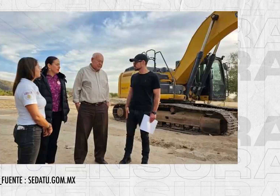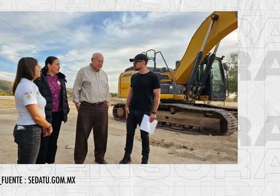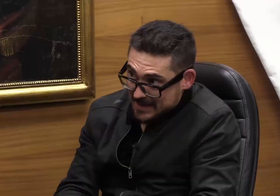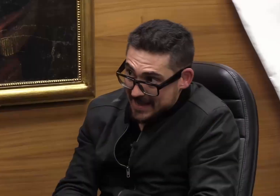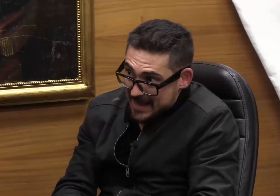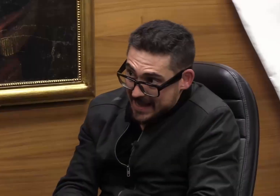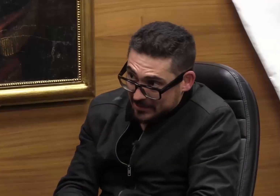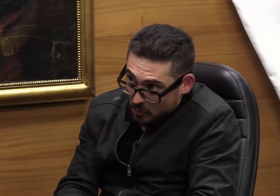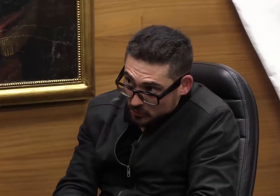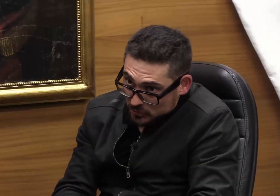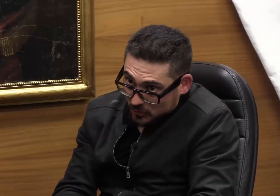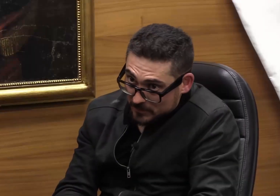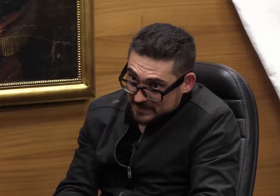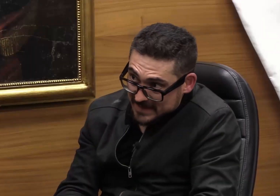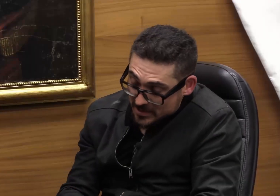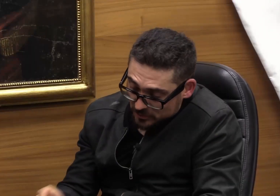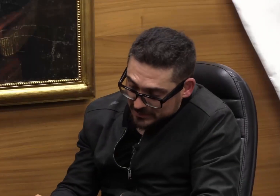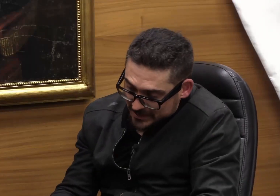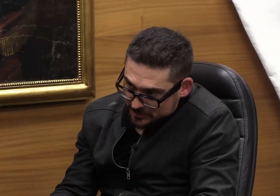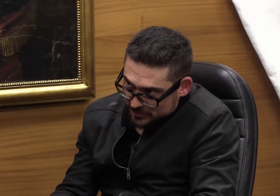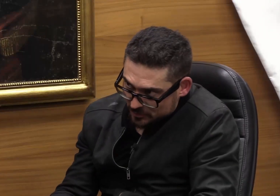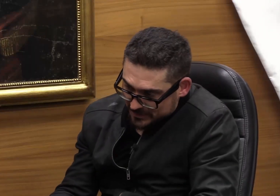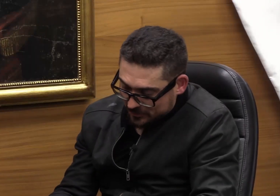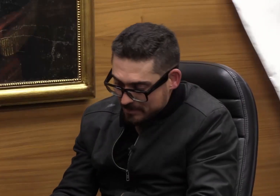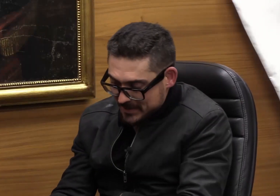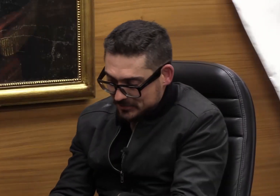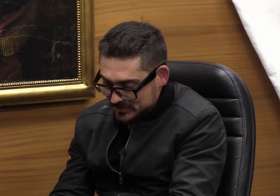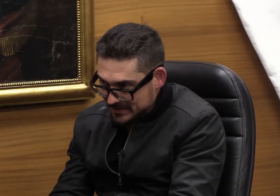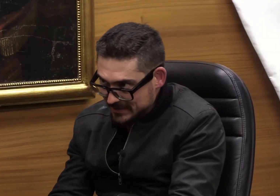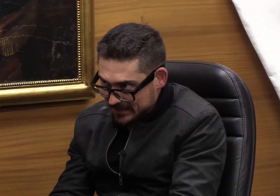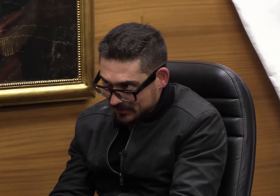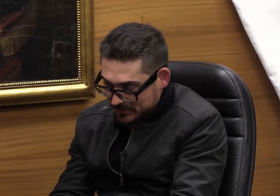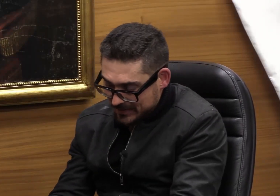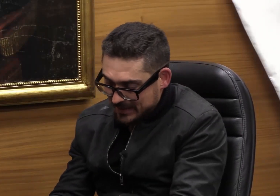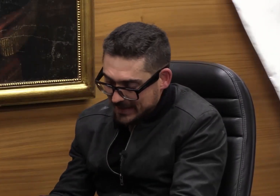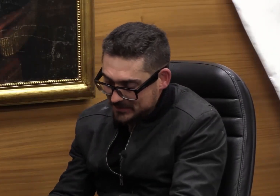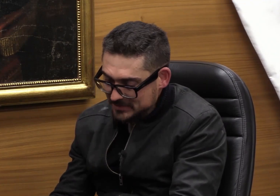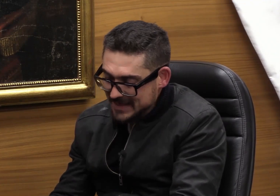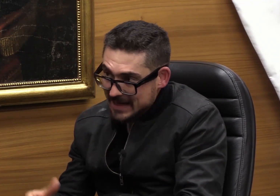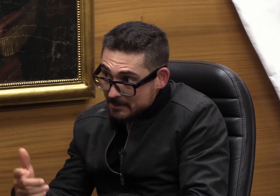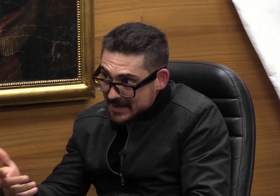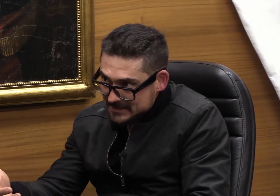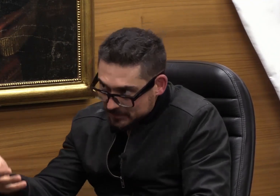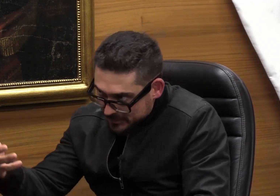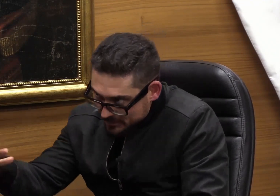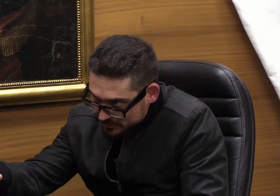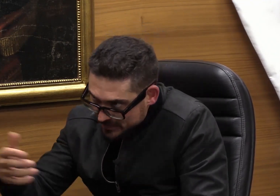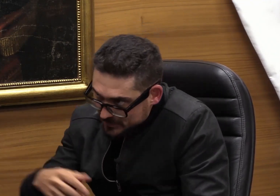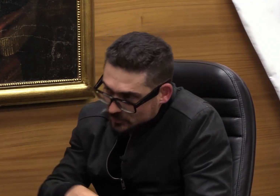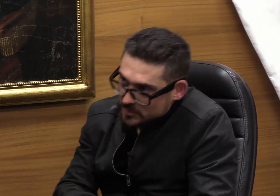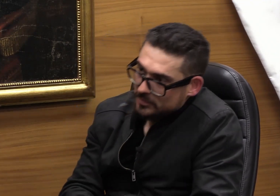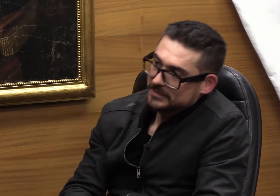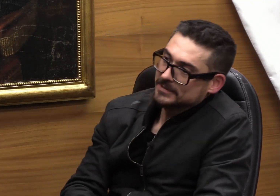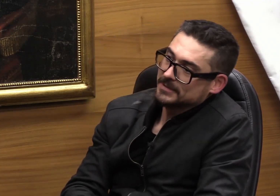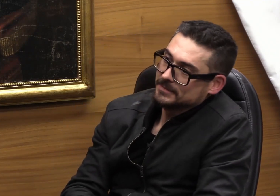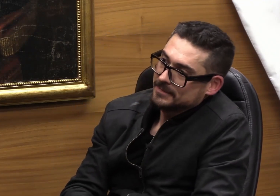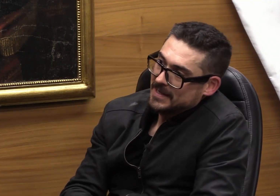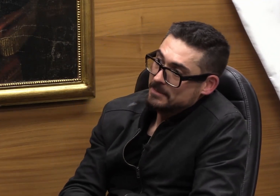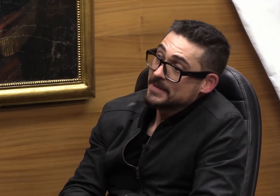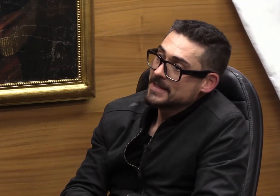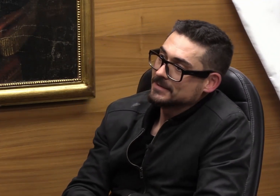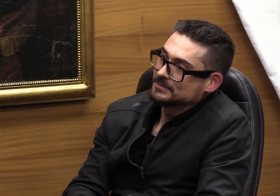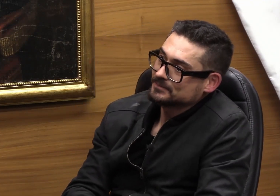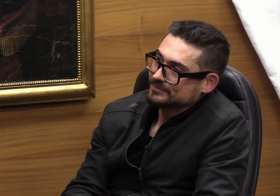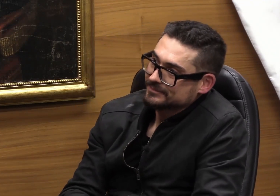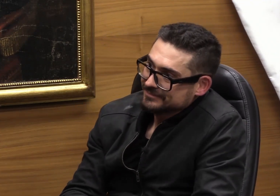instrumentos, el costo de no tener un instrumento versus sí tenerlo y que eso sea la base, por ejemplo, de un elemento muy importante,